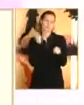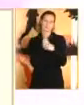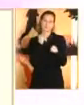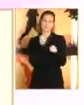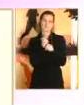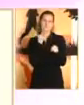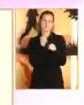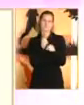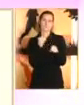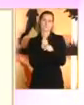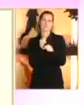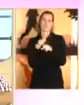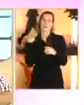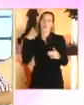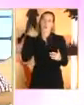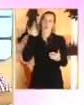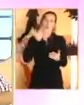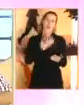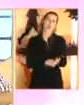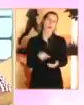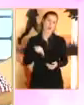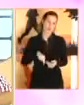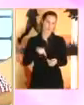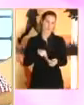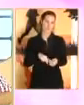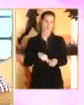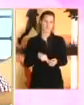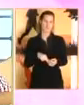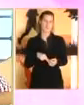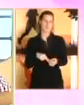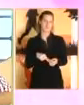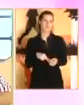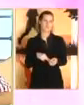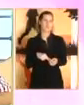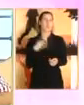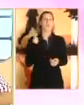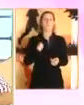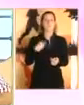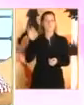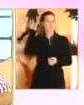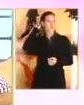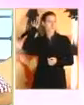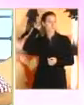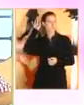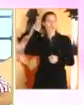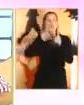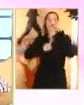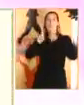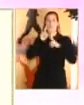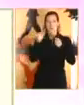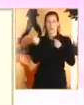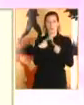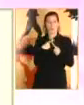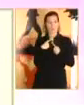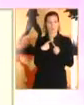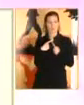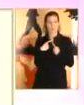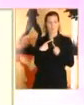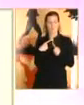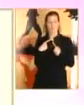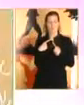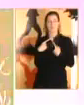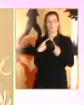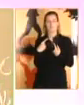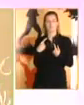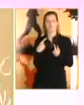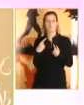al día de hoy. Y con la ayuda de Erika Platón. Estos implantes cocleares no dan ningún problema de mayores, es decir, funcionan prácticamente